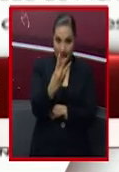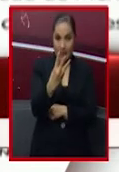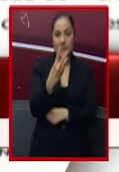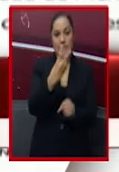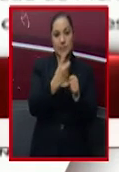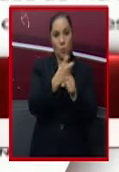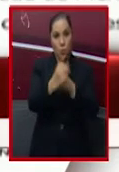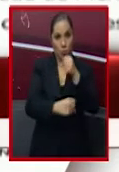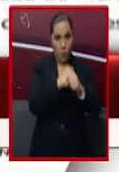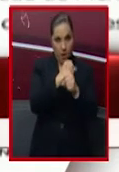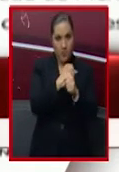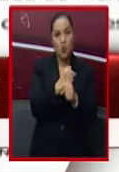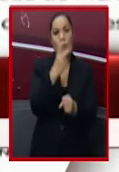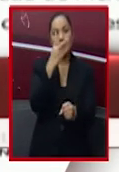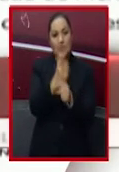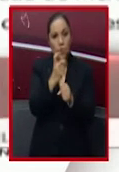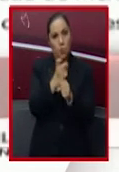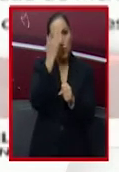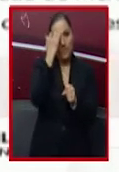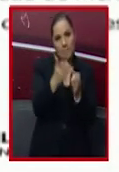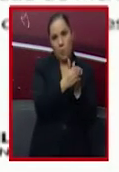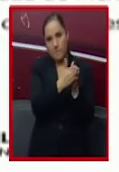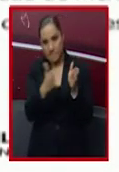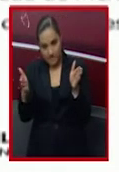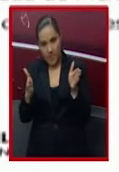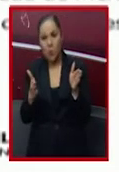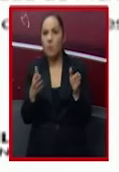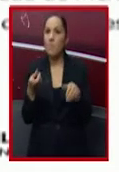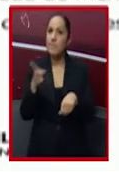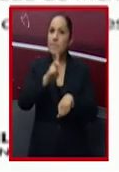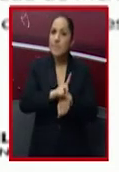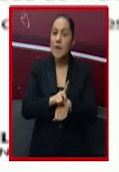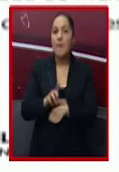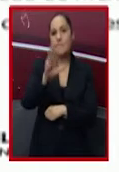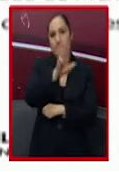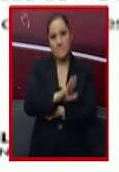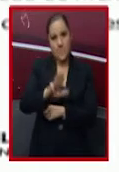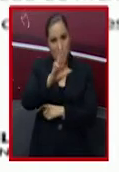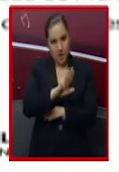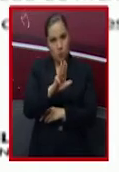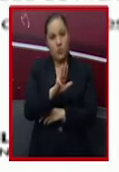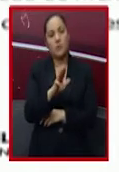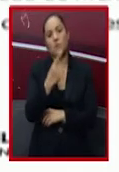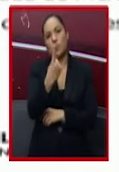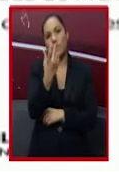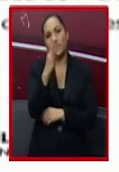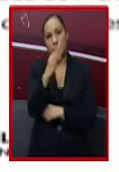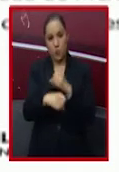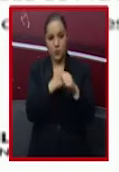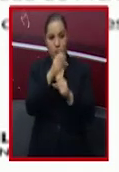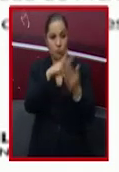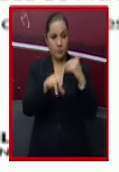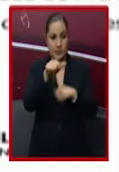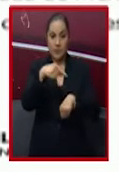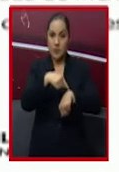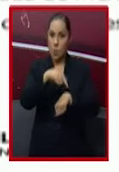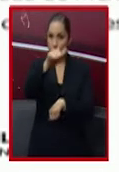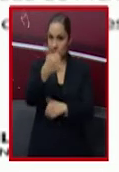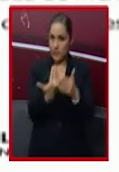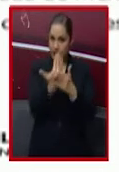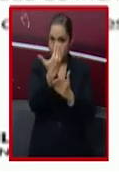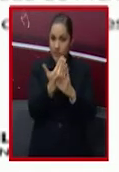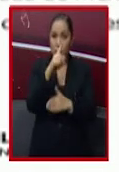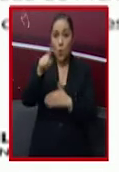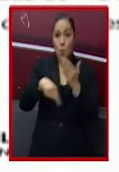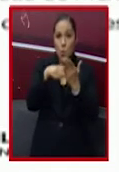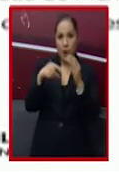de la actual 63ª legislatura, que tendrá lugar el día miércoles 1 de febrero de 2017 a las 11 horas en el